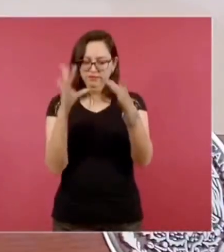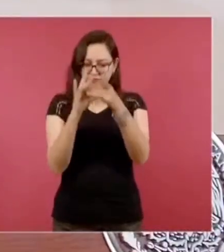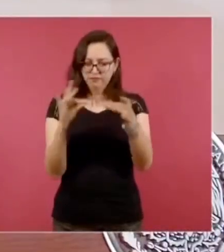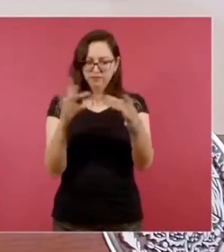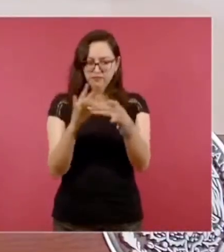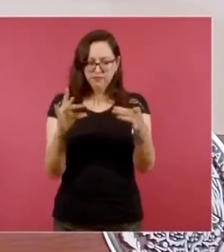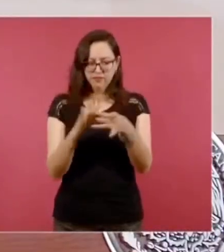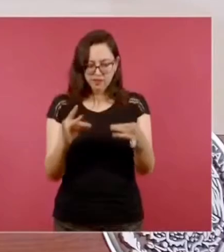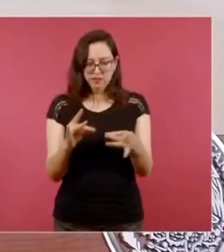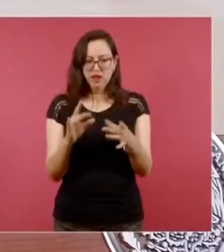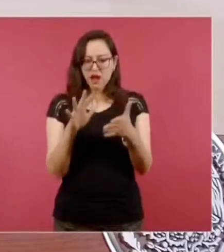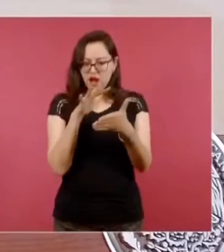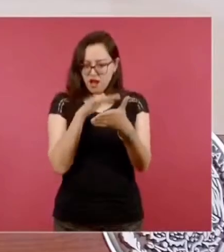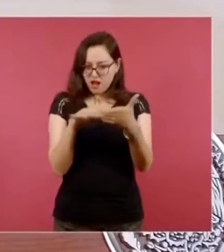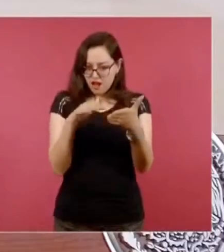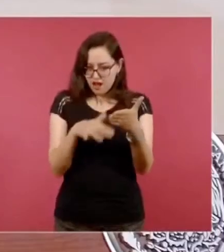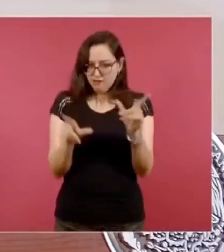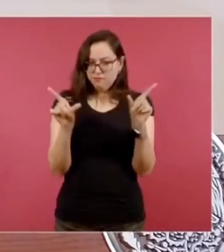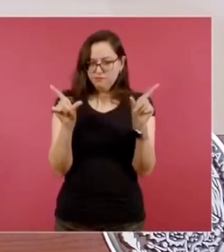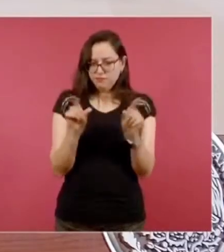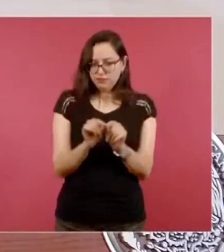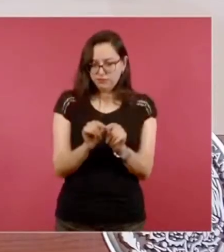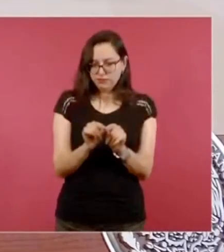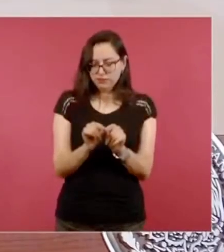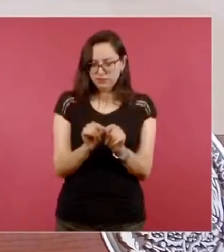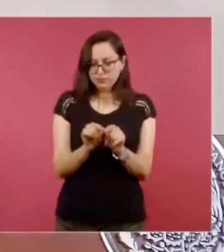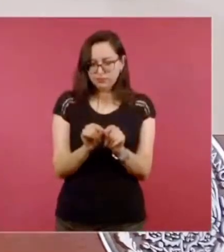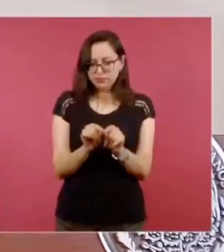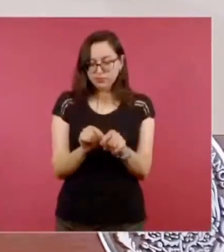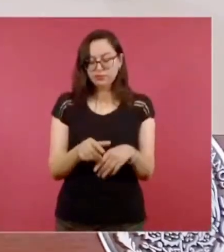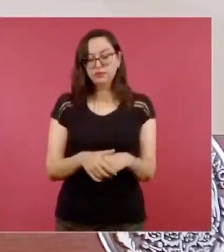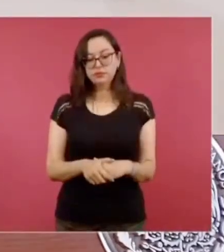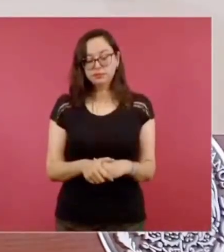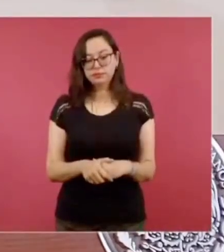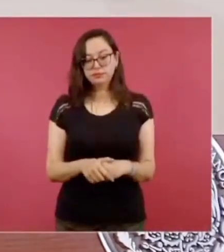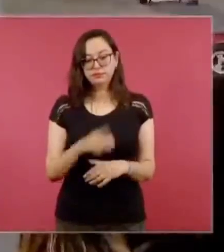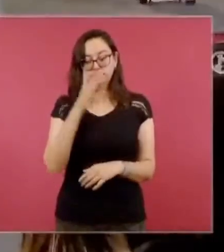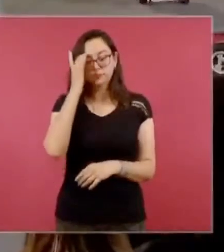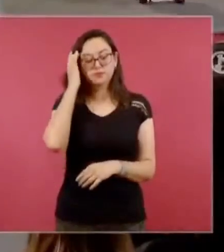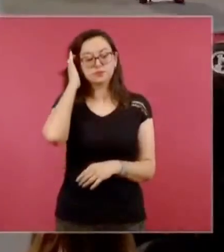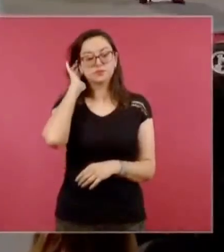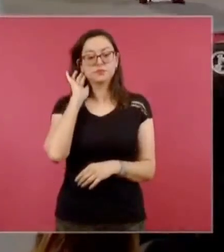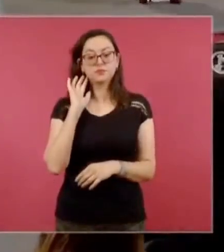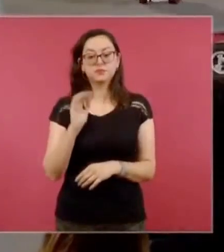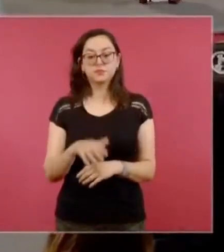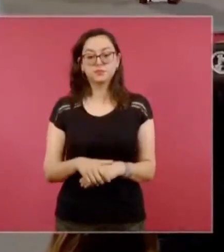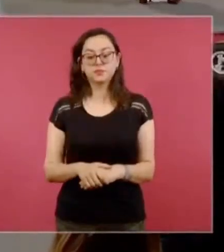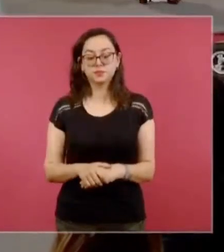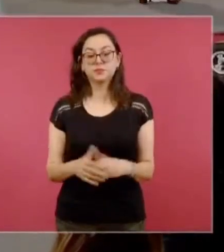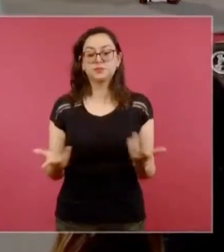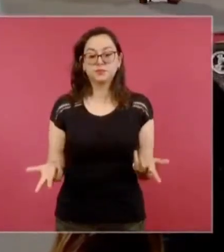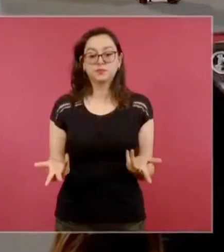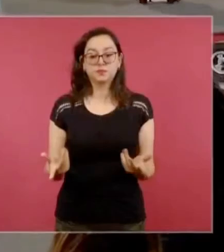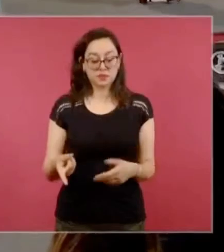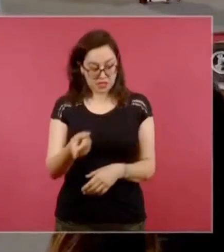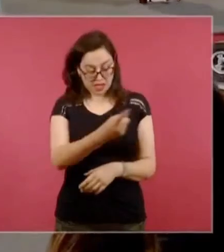Le leo un pedazo. Sí. Y luego la sobre eso, política de masas. de cómo lo